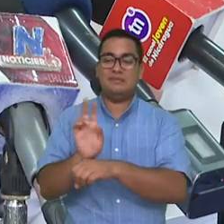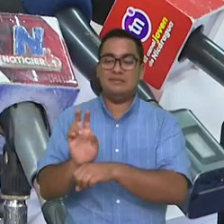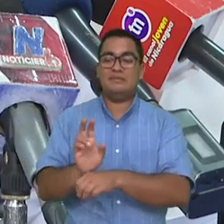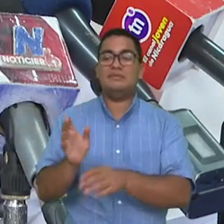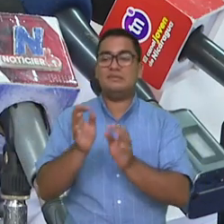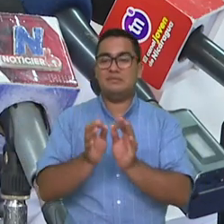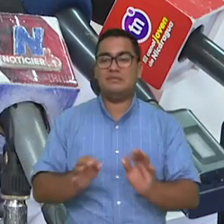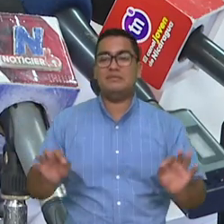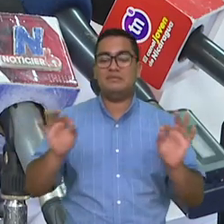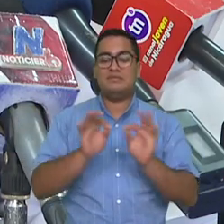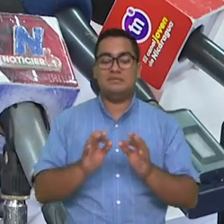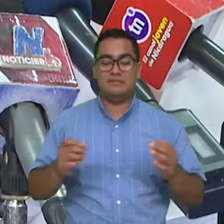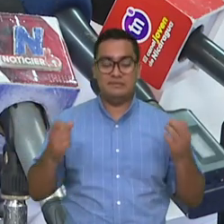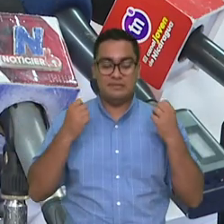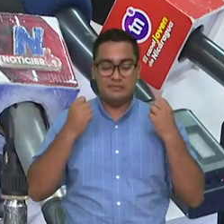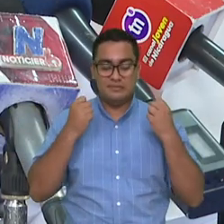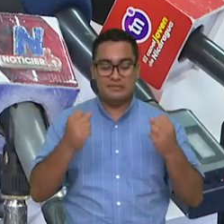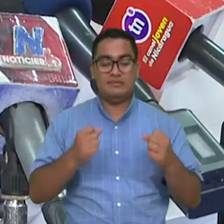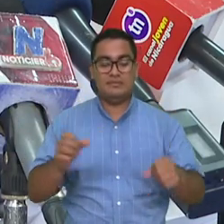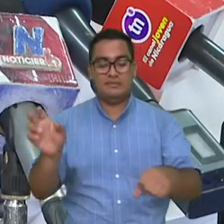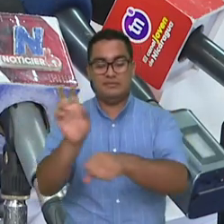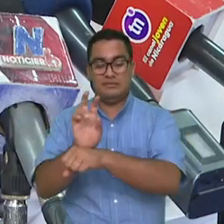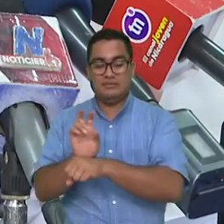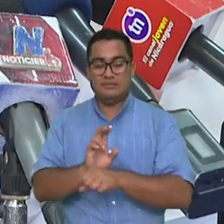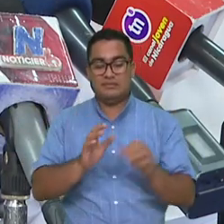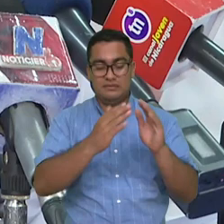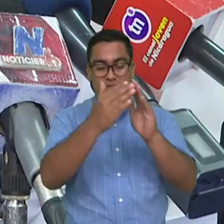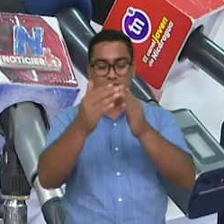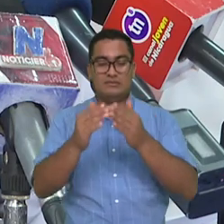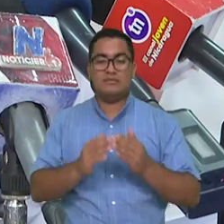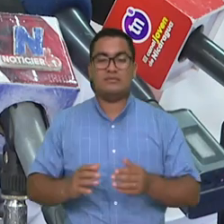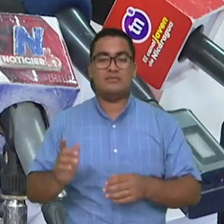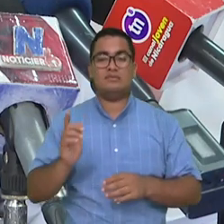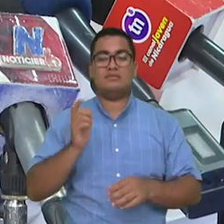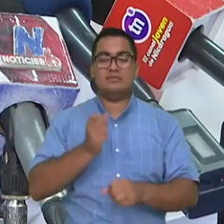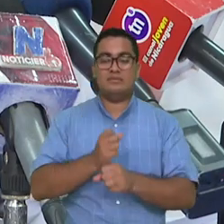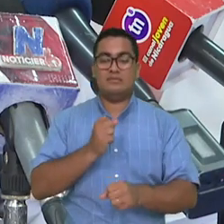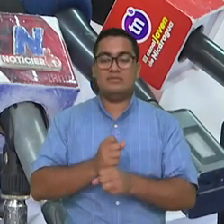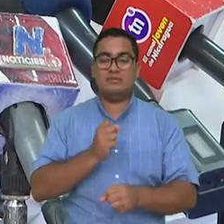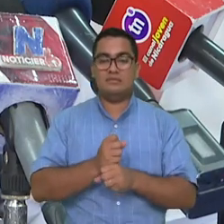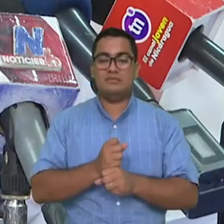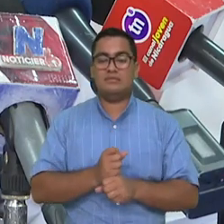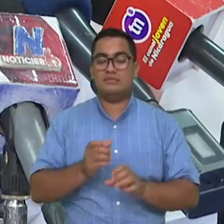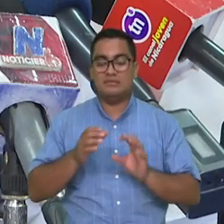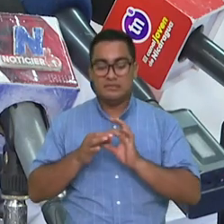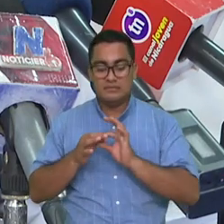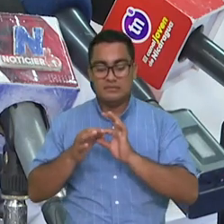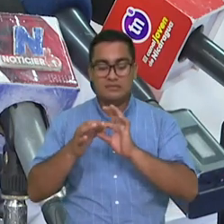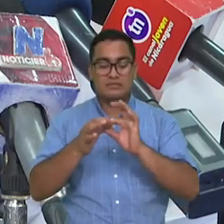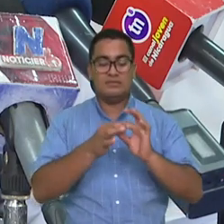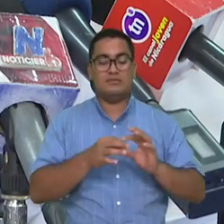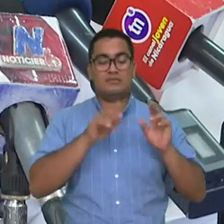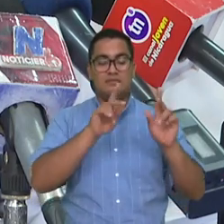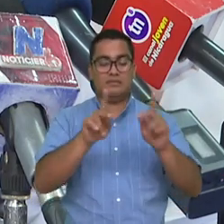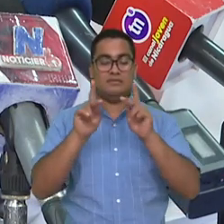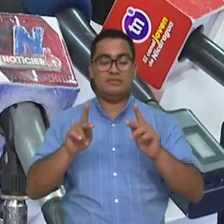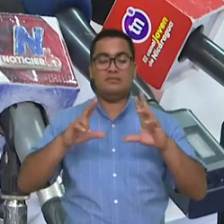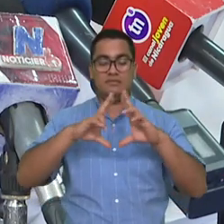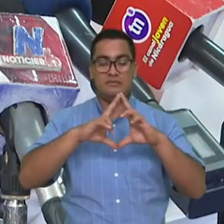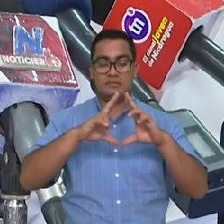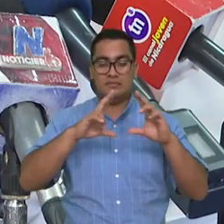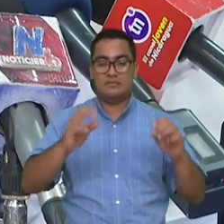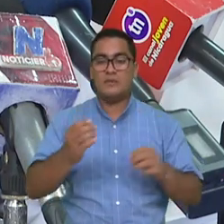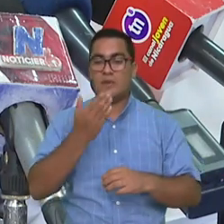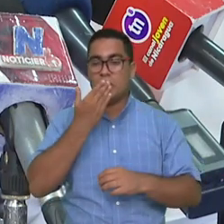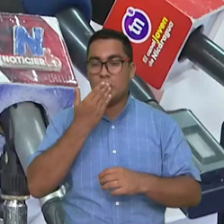que fortalecer esa vigilancia comunitaria, que tenemos que trabajar siempre unidos todos los nicaragüenses por el